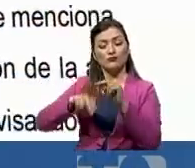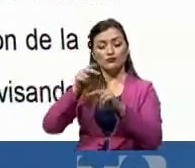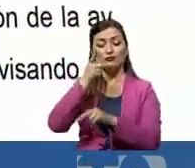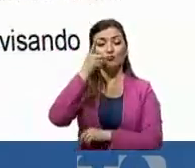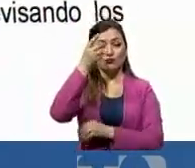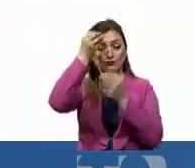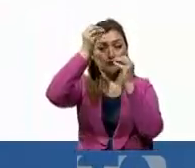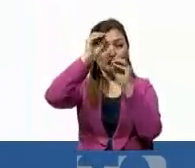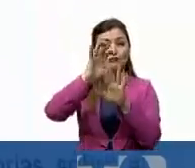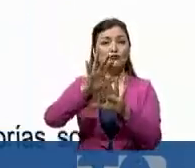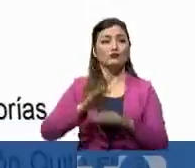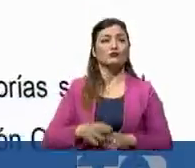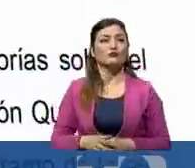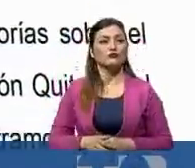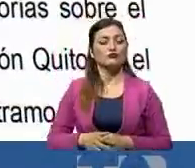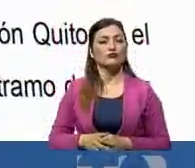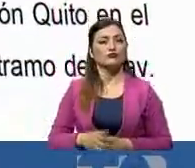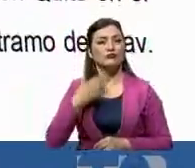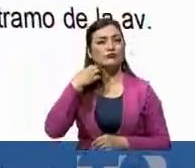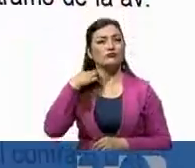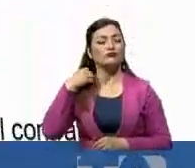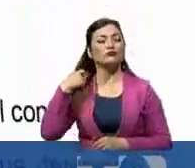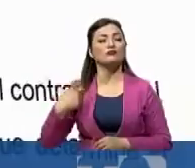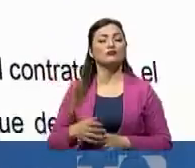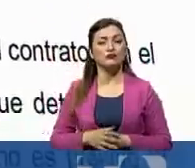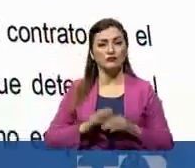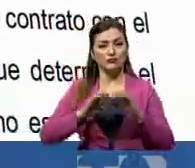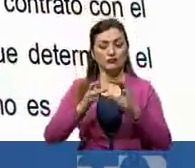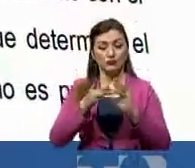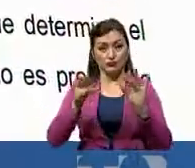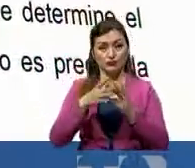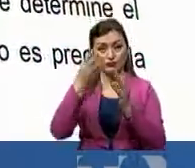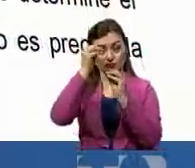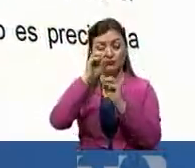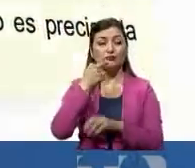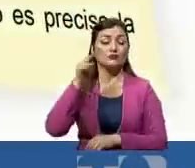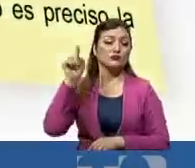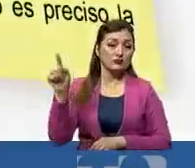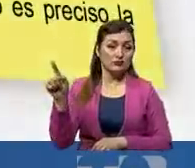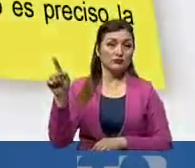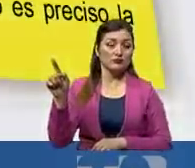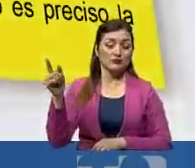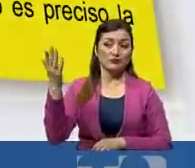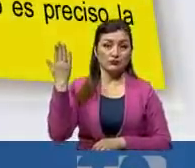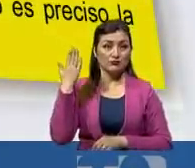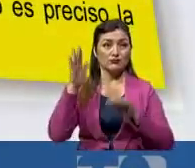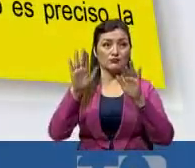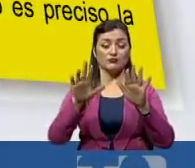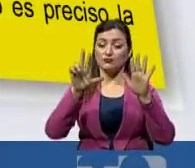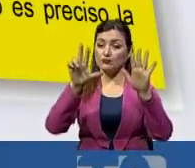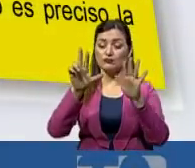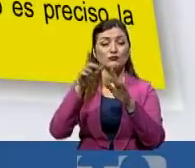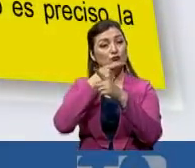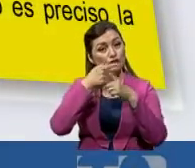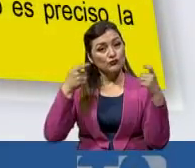Públicas informó sobre el estado legal de la obra mediante un comunicado donde señalaron que el pasado 18 de